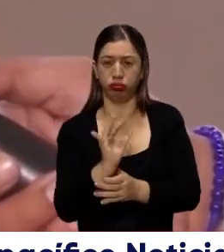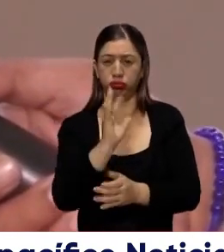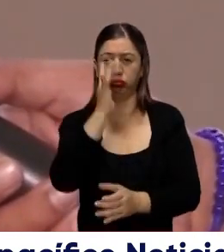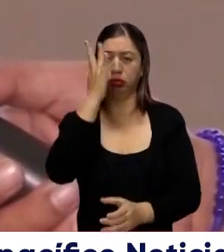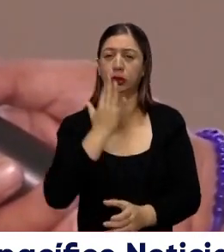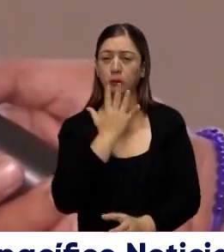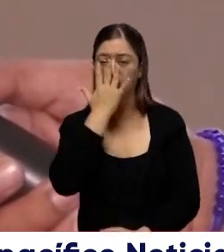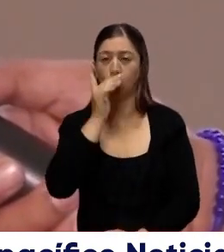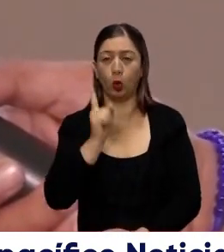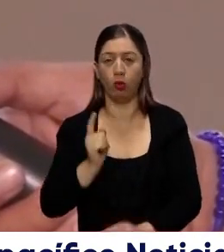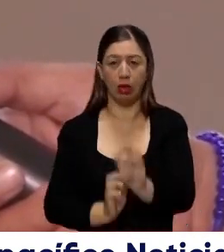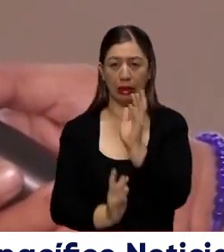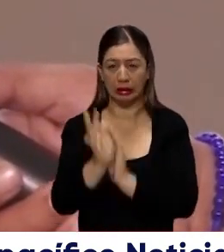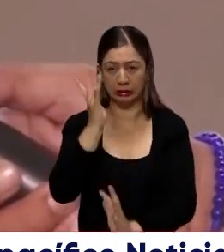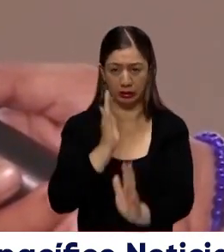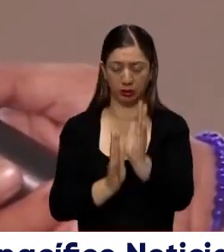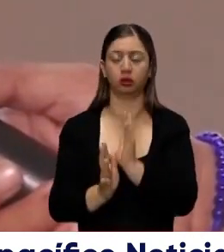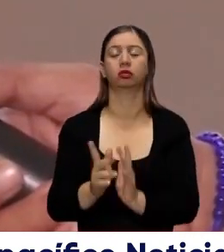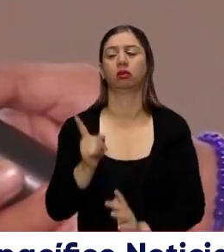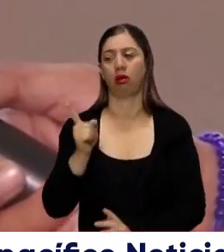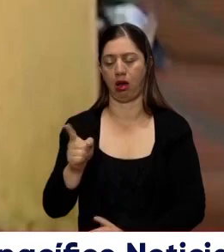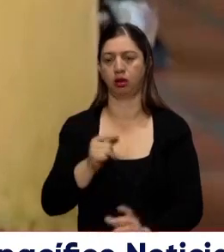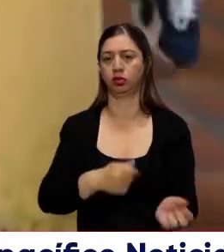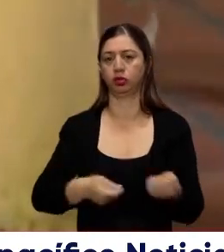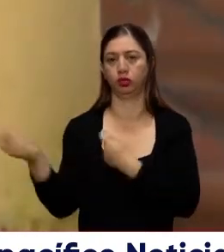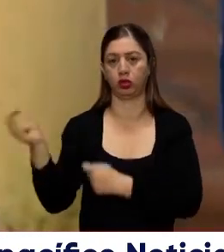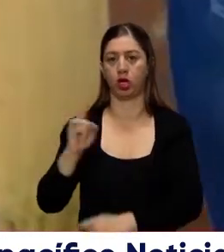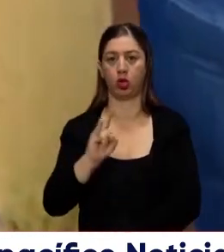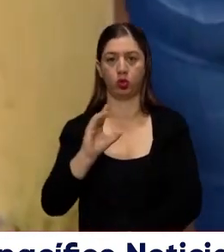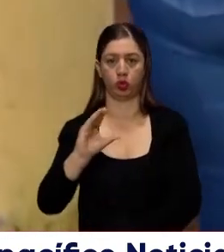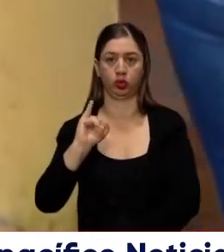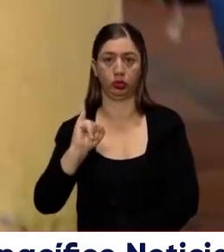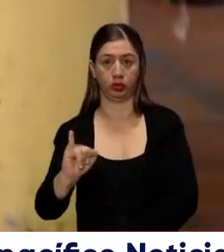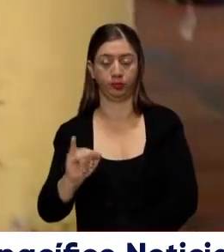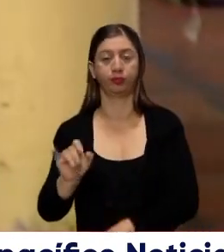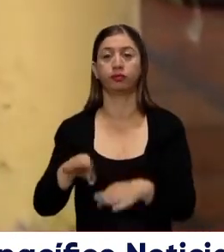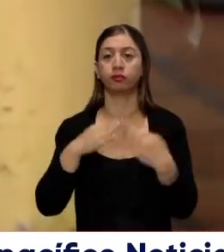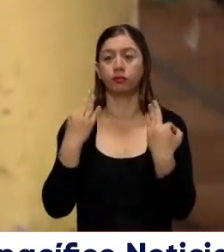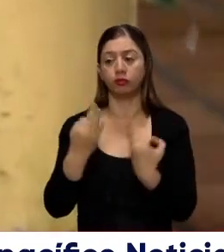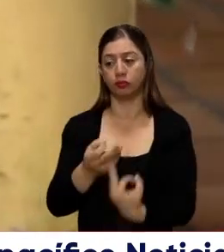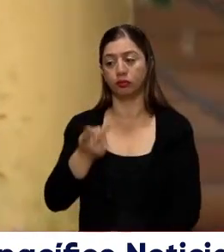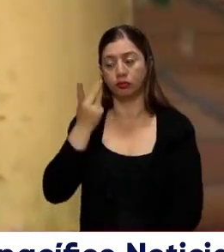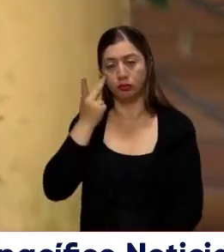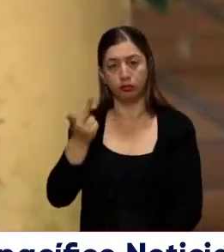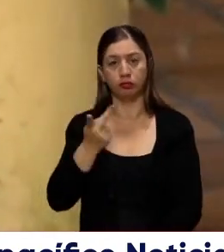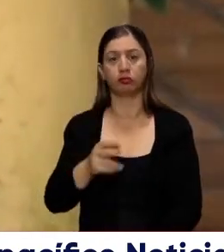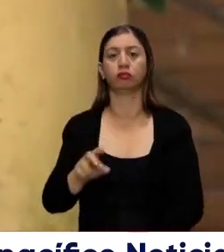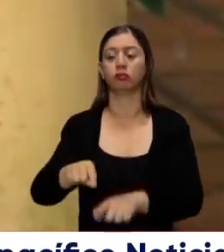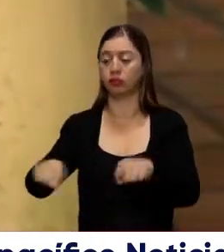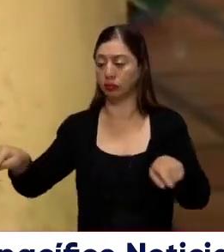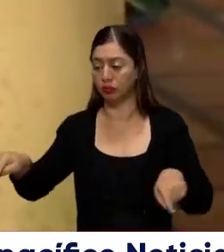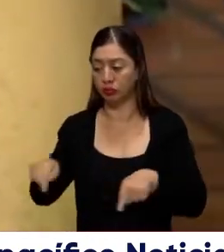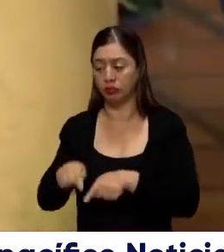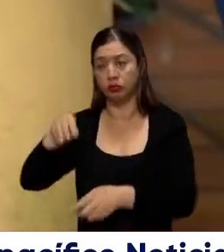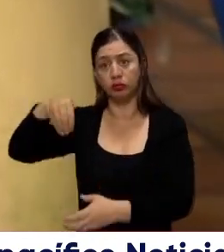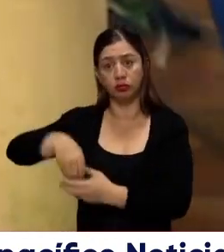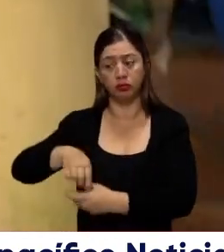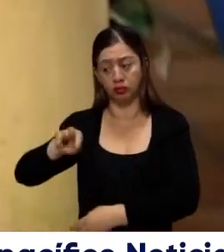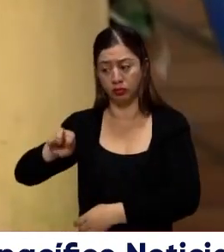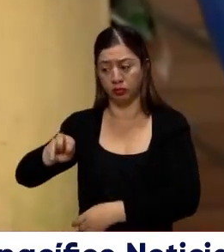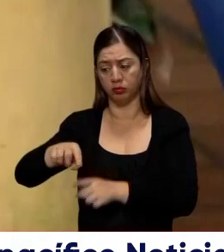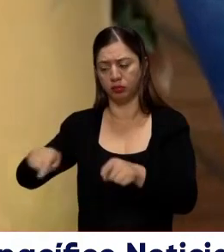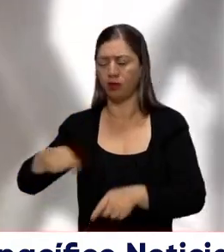están en unidad de cuidados intensivos. Varios familiares de las víctimas del pabellón 8 solicitaron